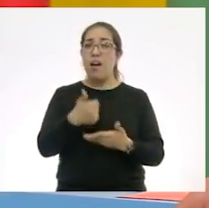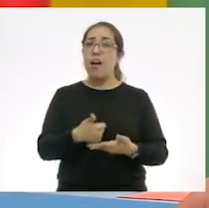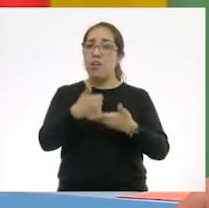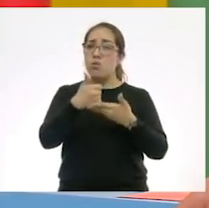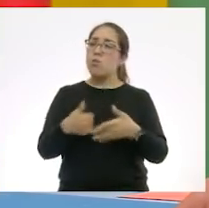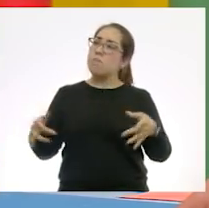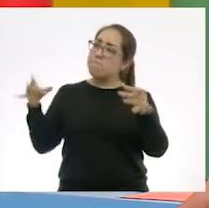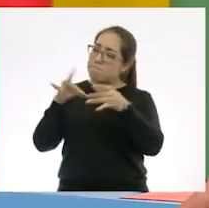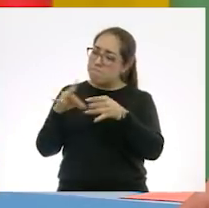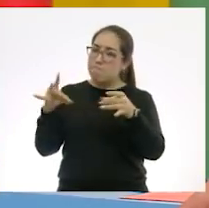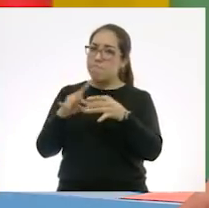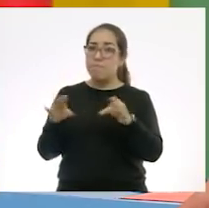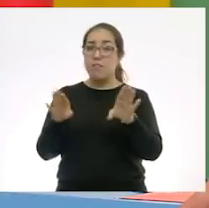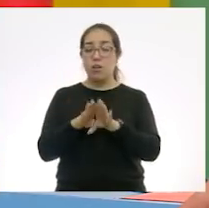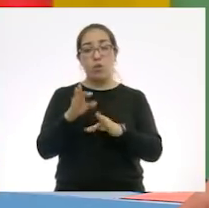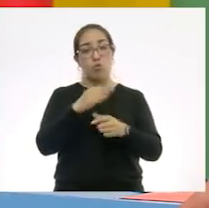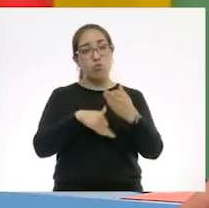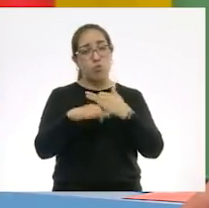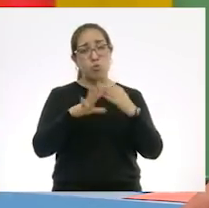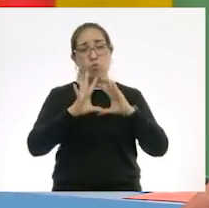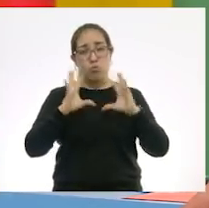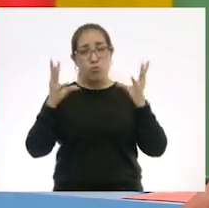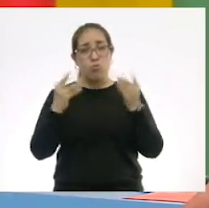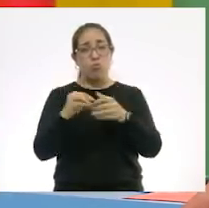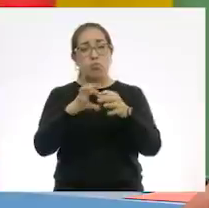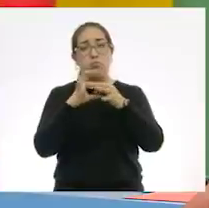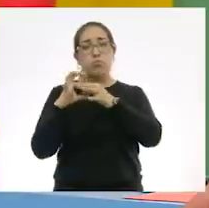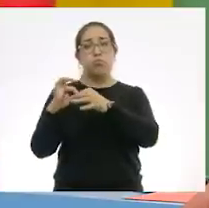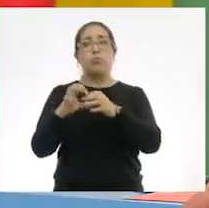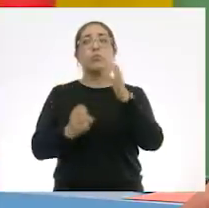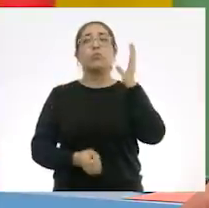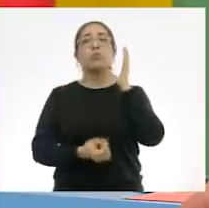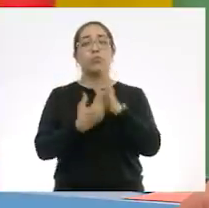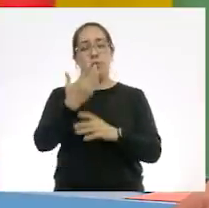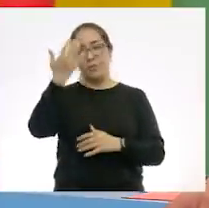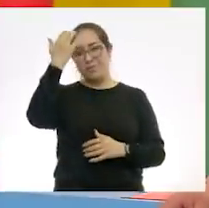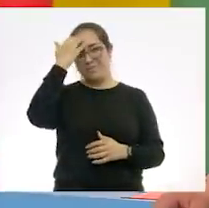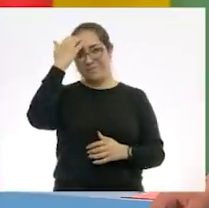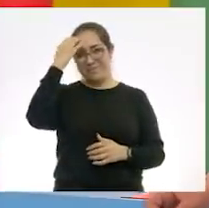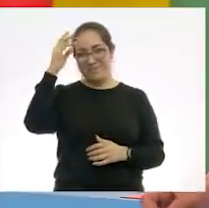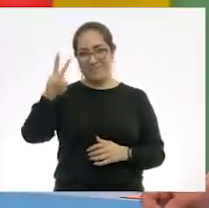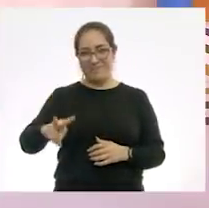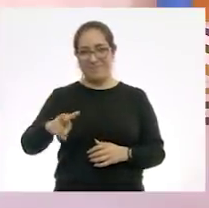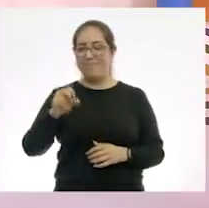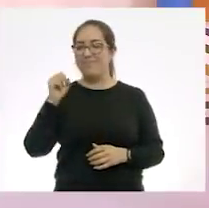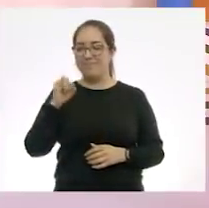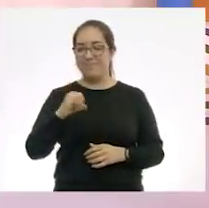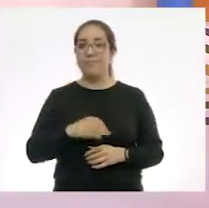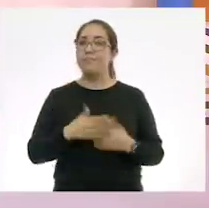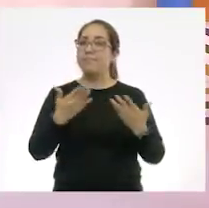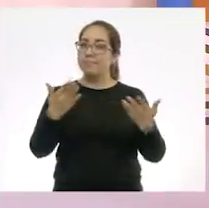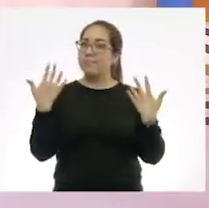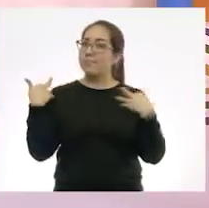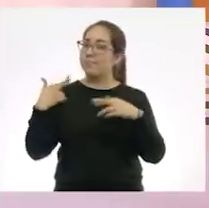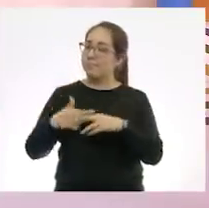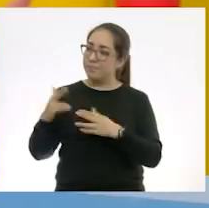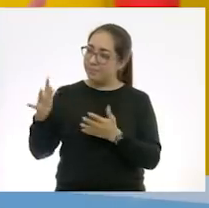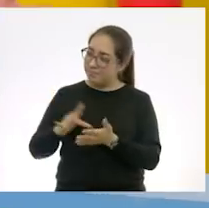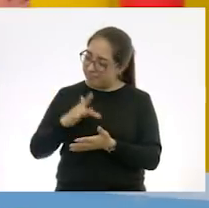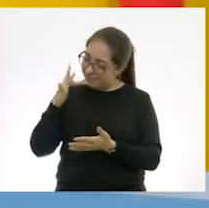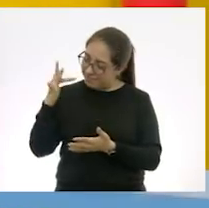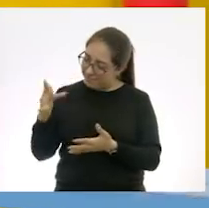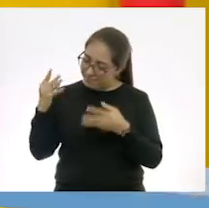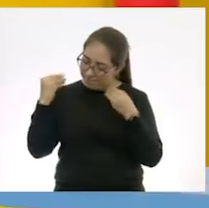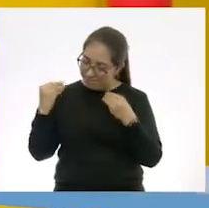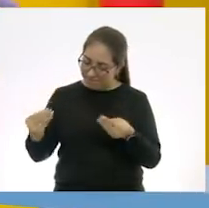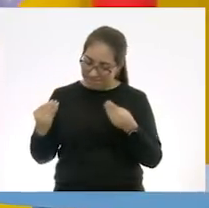precisamente a que los tengan. Y entre todas y todos vamos a formar un gran conocimiento, ¿verdad? Claro que sí. Maestro Ezequiel, pues yo te agradezco